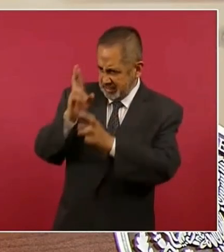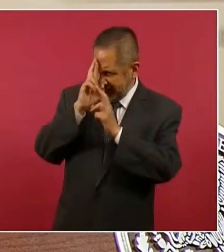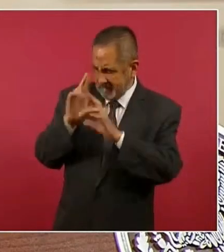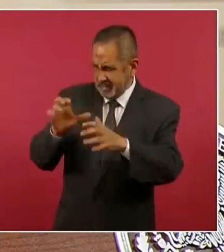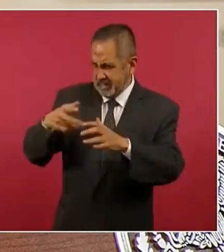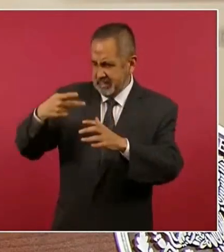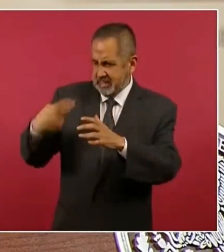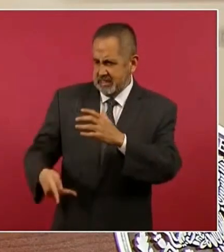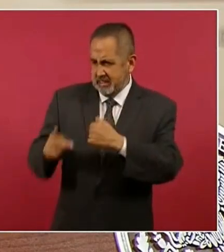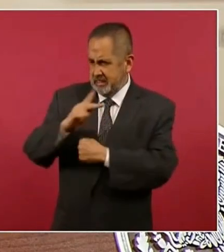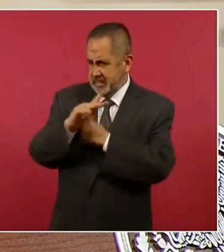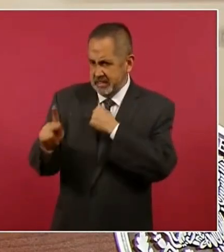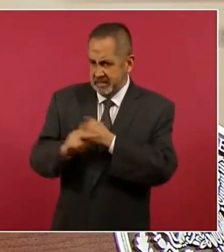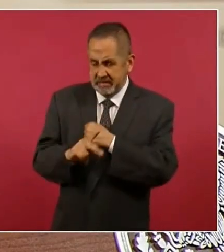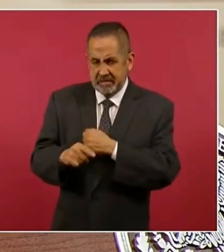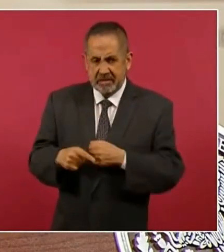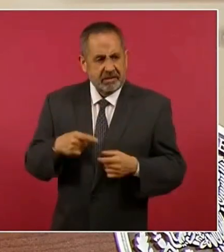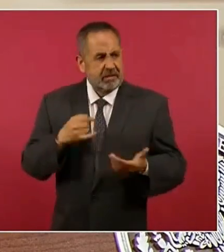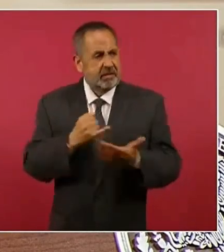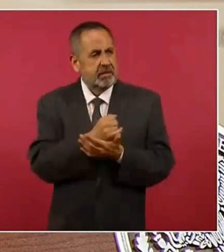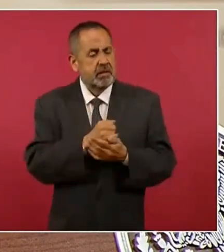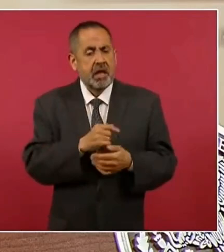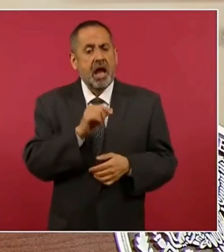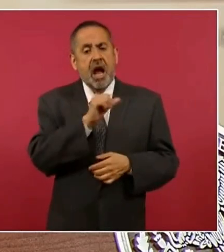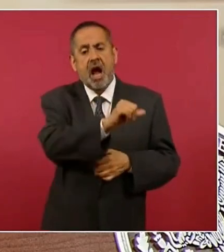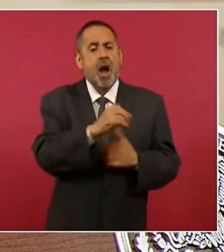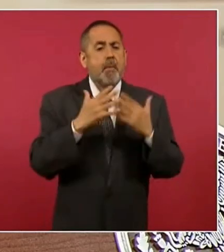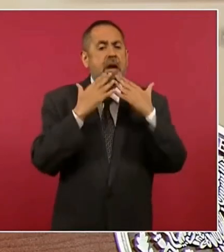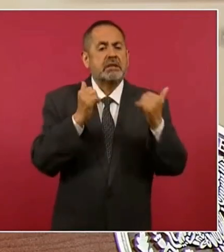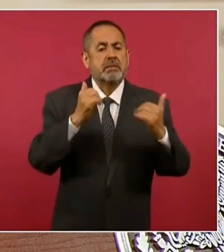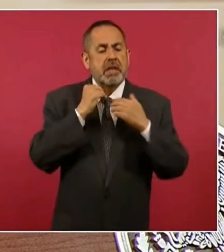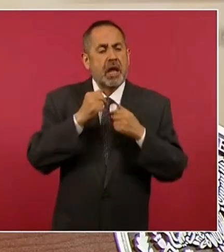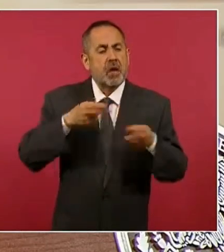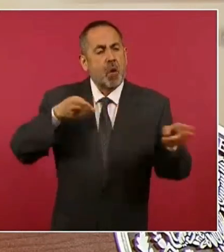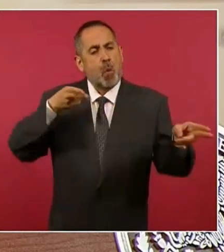a nuestra patria, del fusilamiento de Maximiliano,